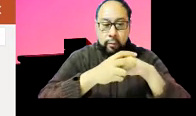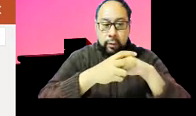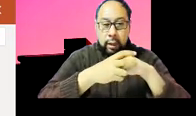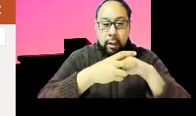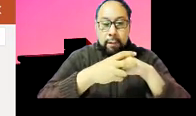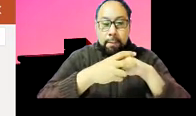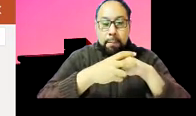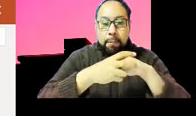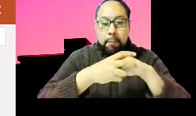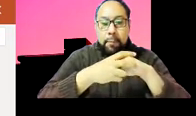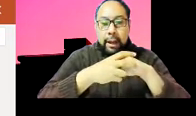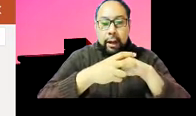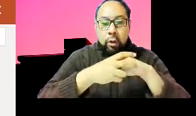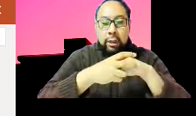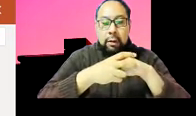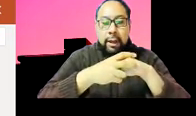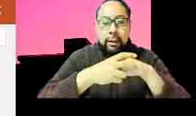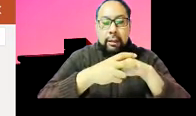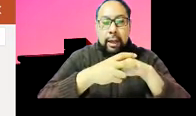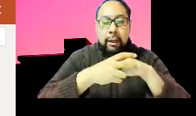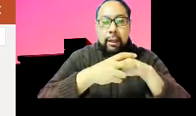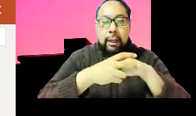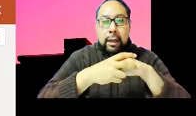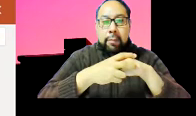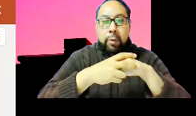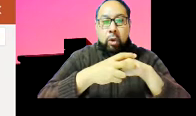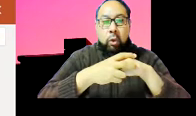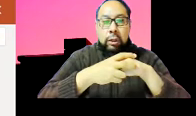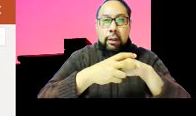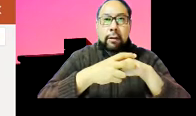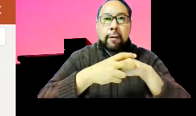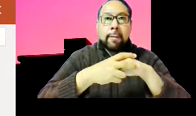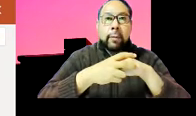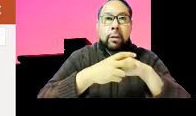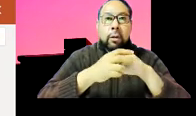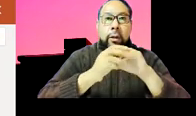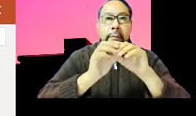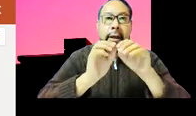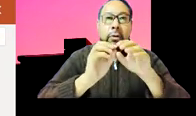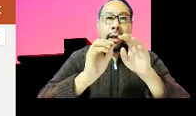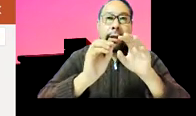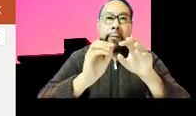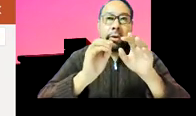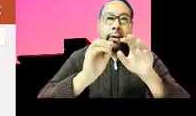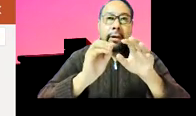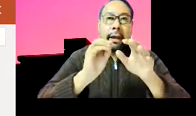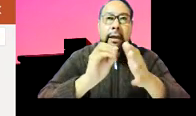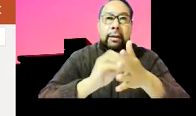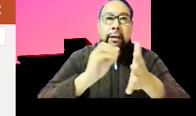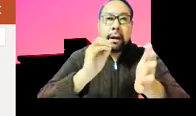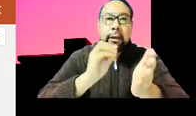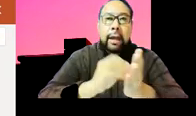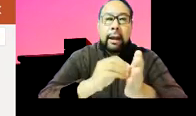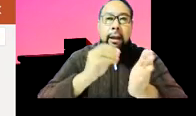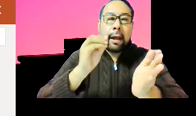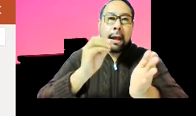autoengaño para reducir el malestar que le produce. Entonces, lo que menos queremos